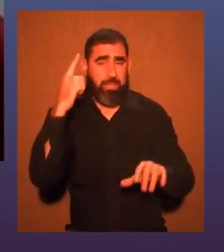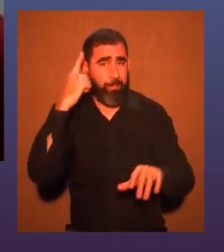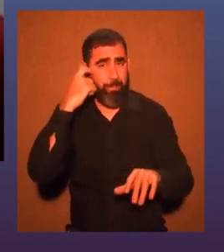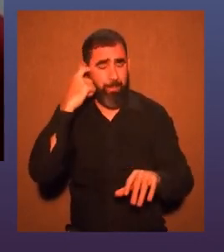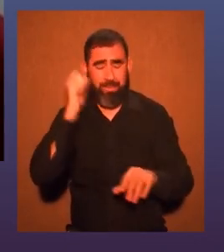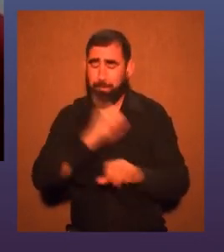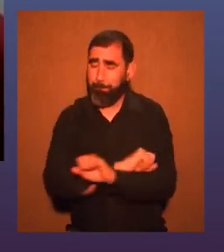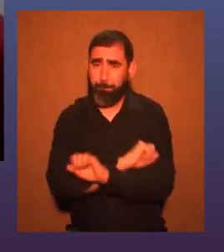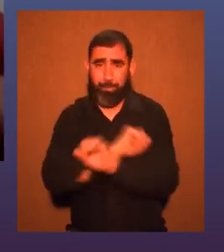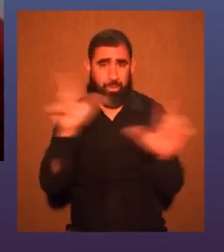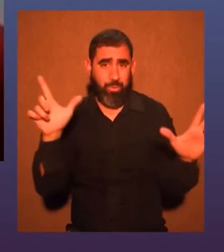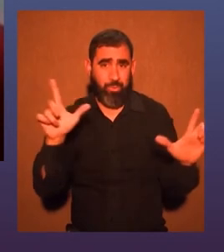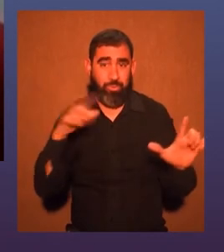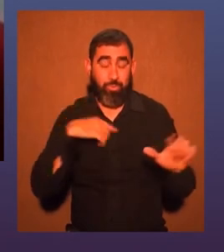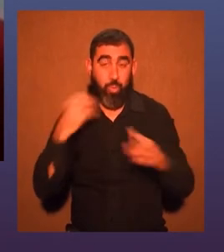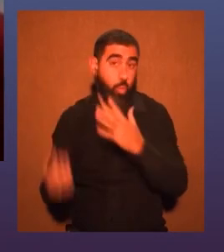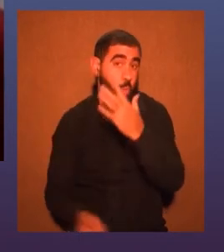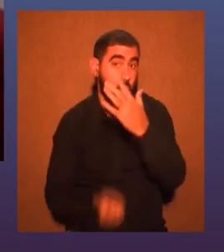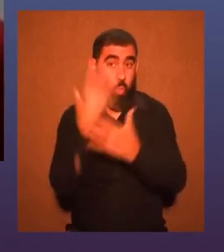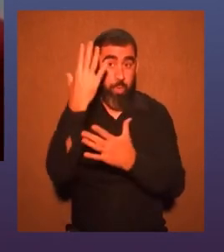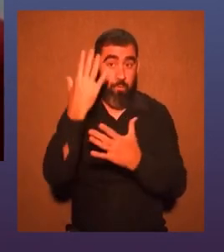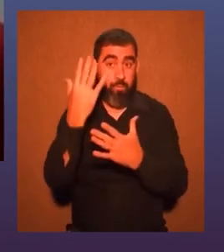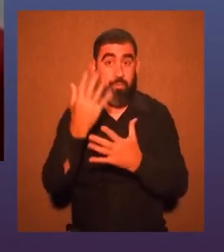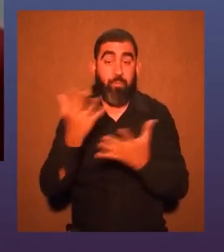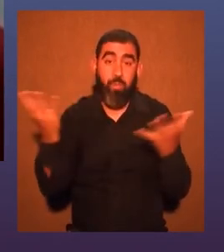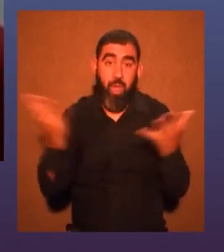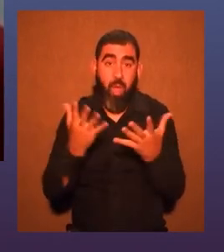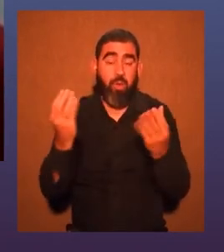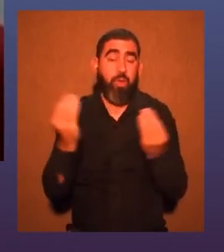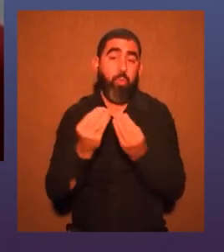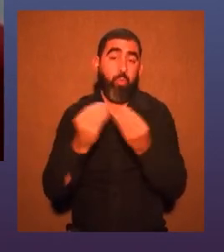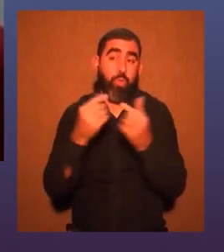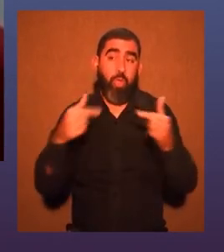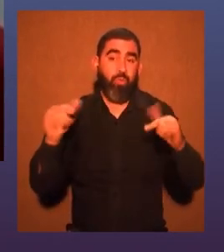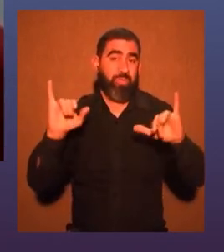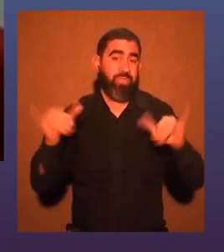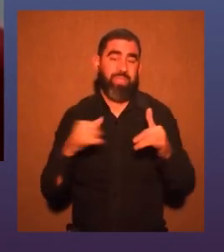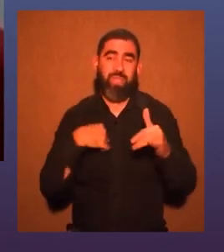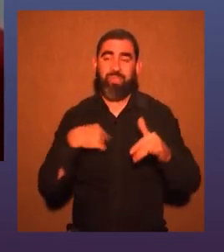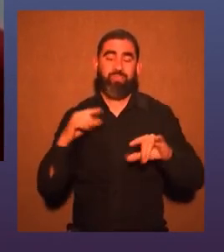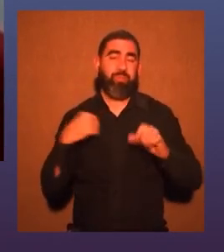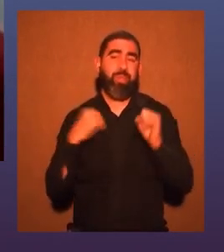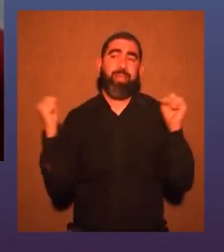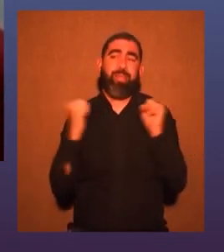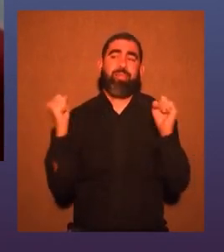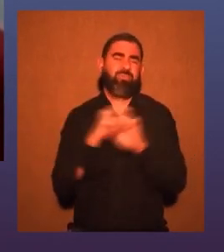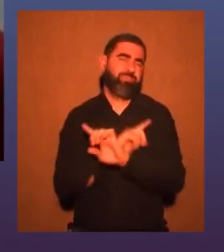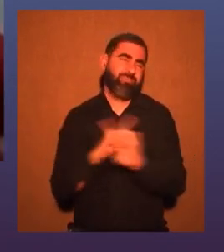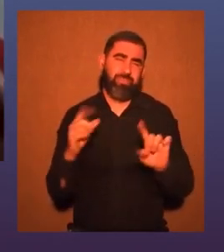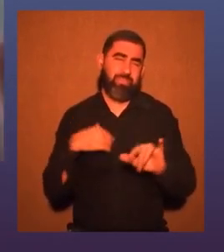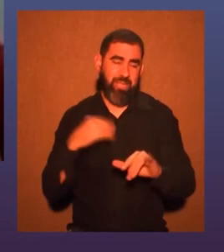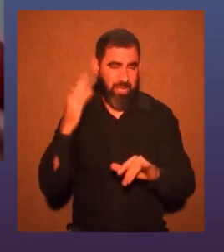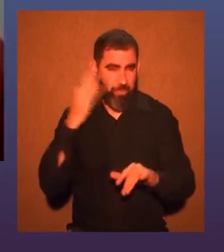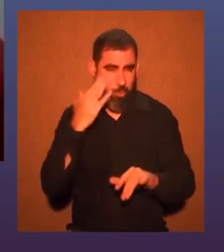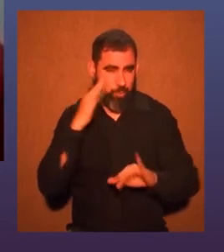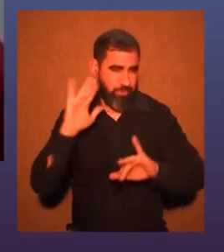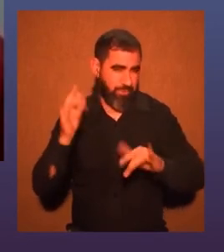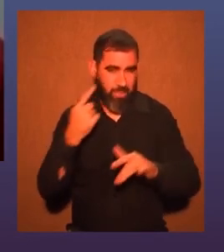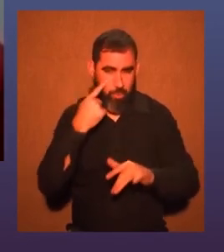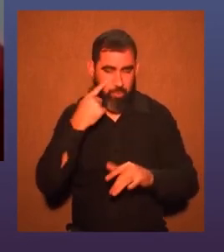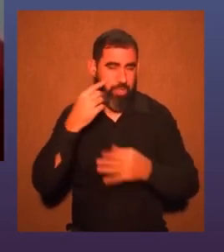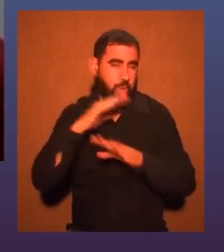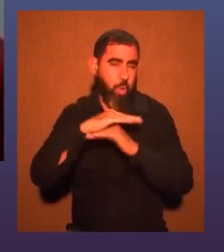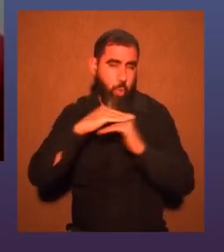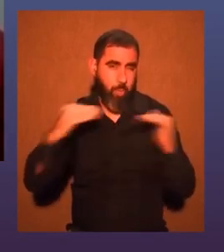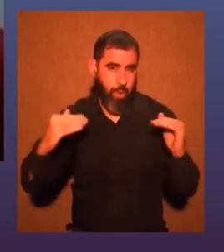experiencia de novato en el ballet. Hoy hay un montón de cosas que ya no me afectan porque sé que son normales y